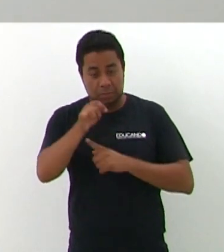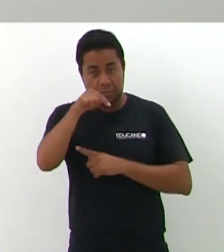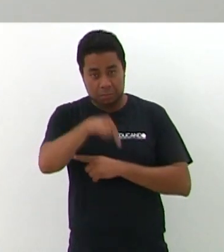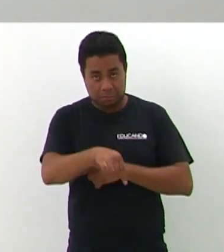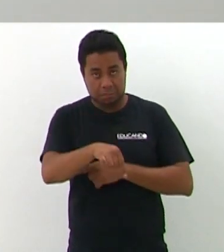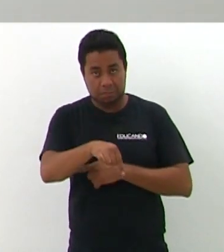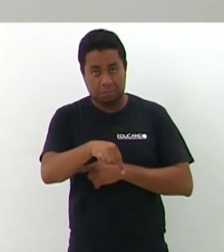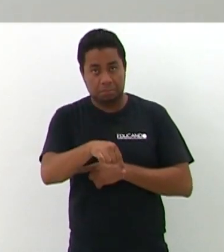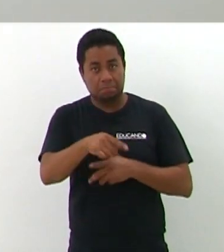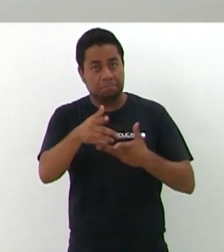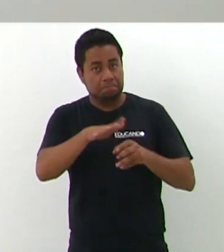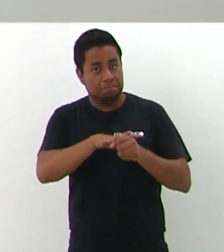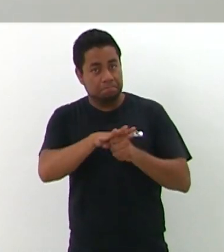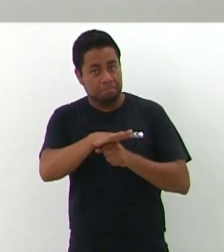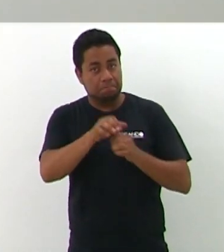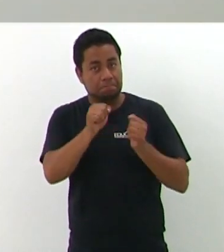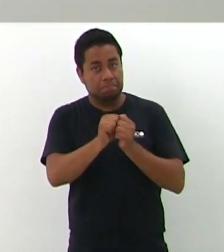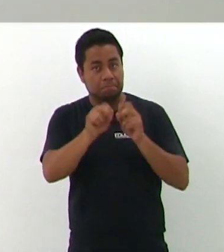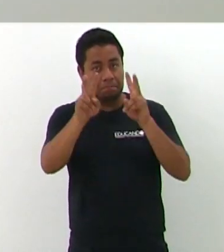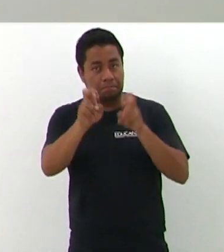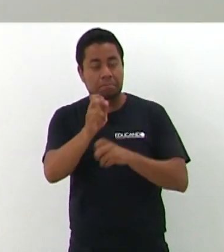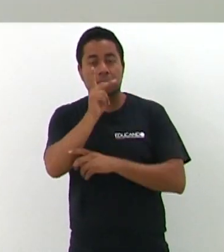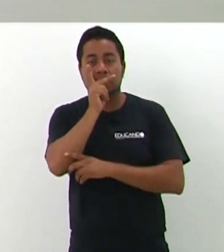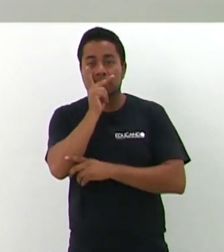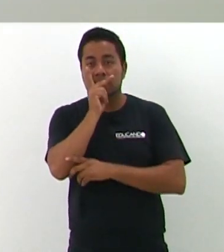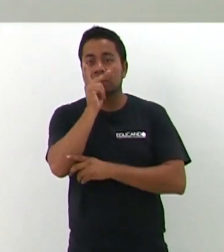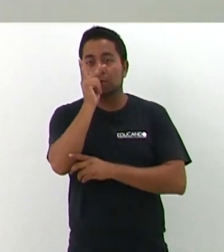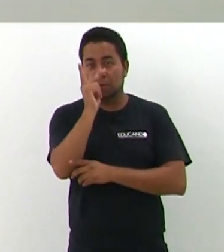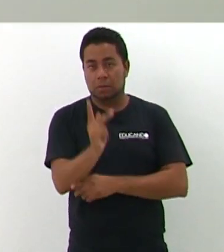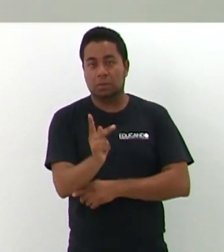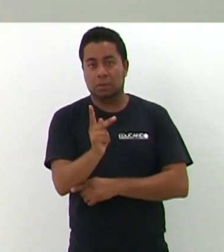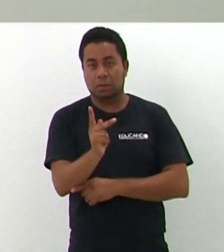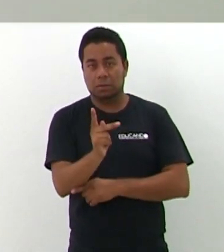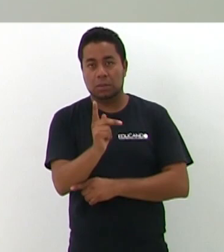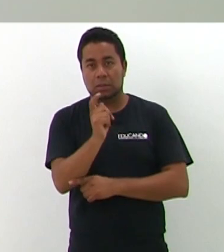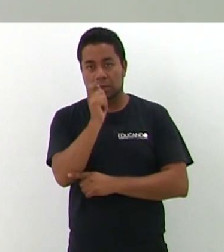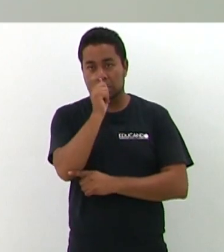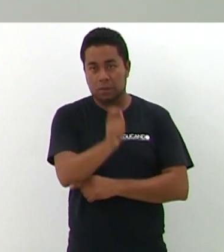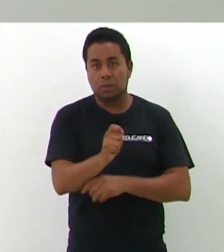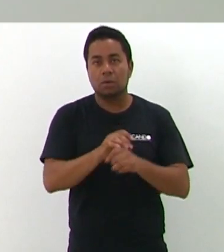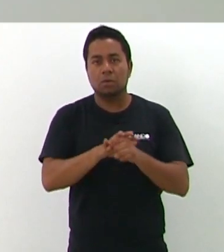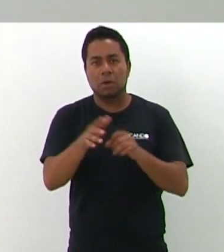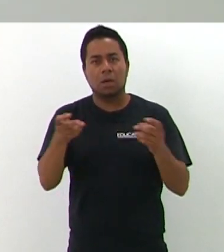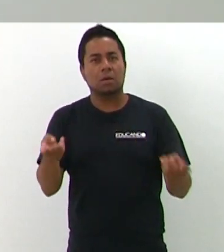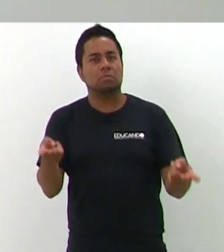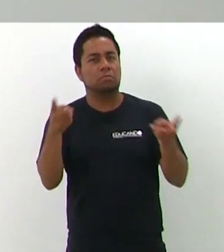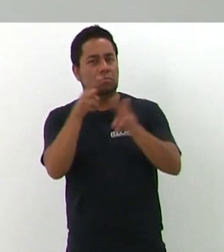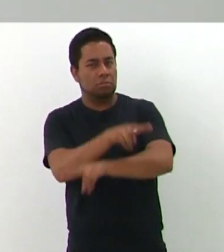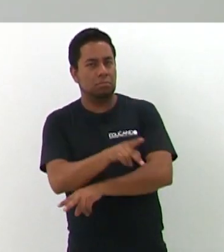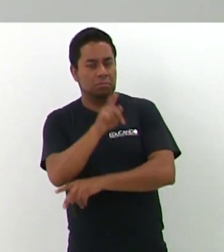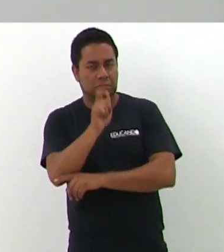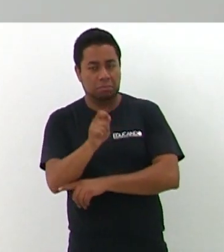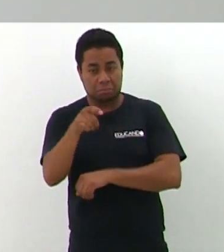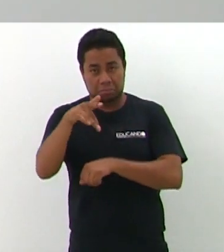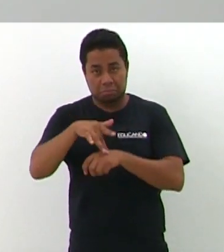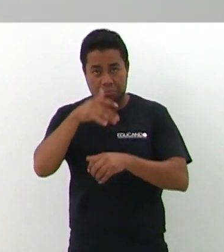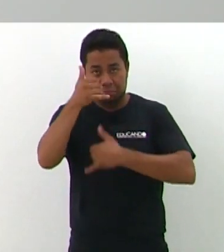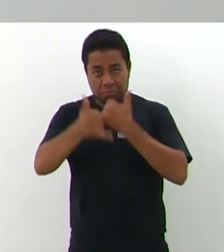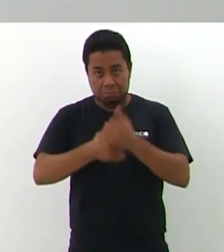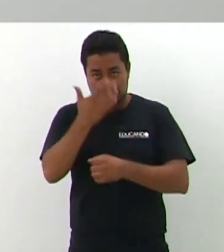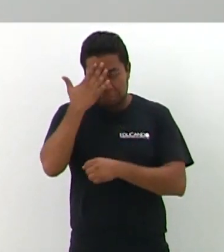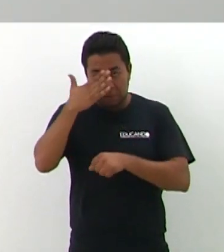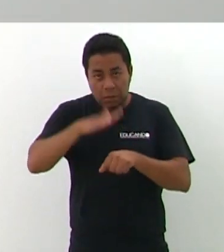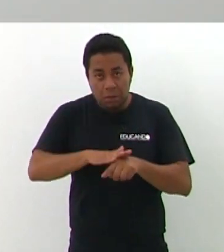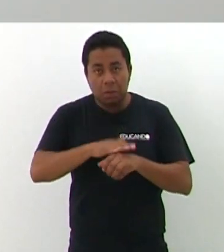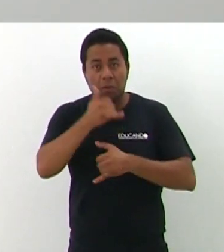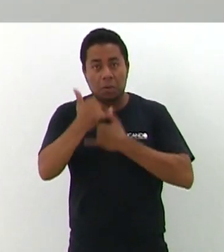vamos a trabajar con palabras que significan lo contrario. ¿Has jugado